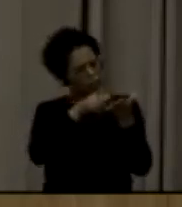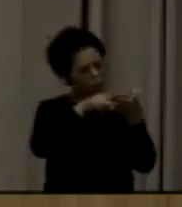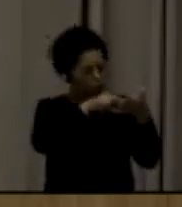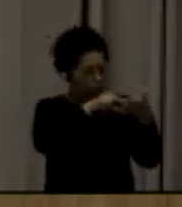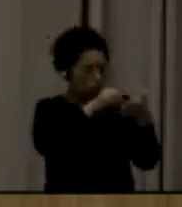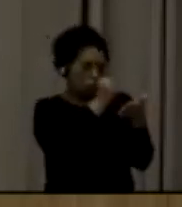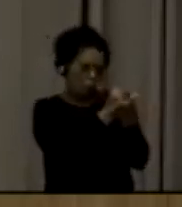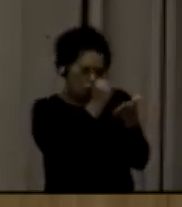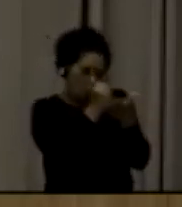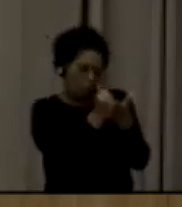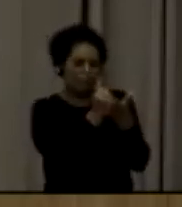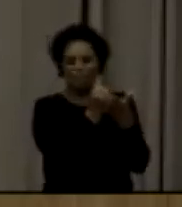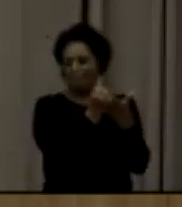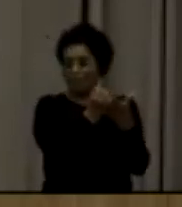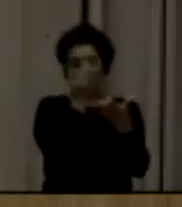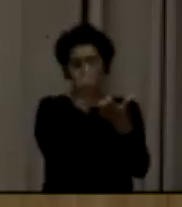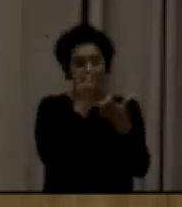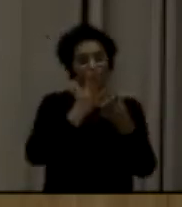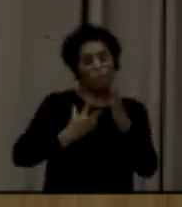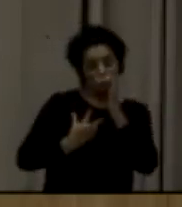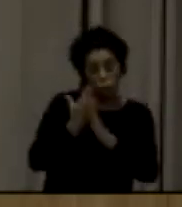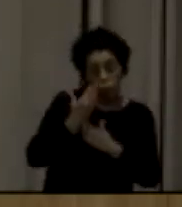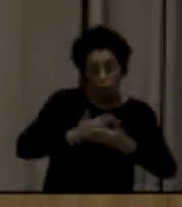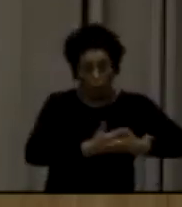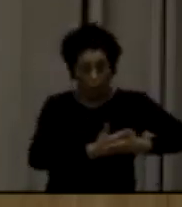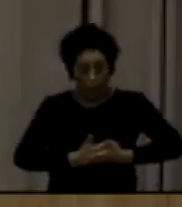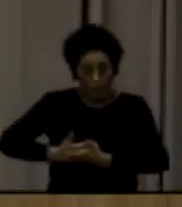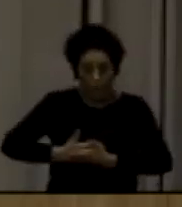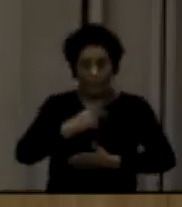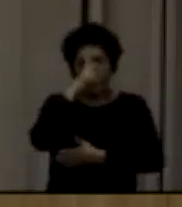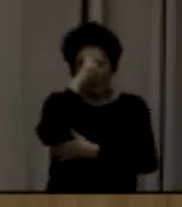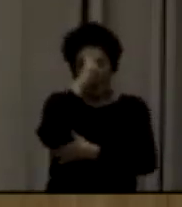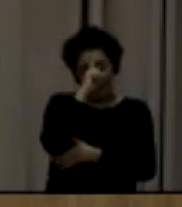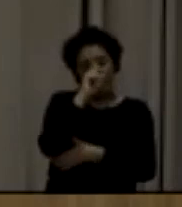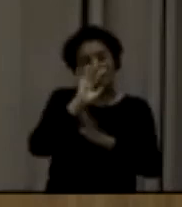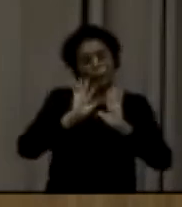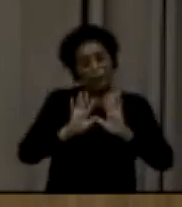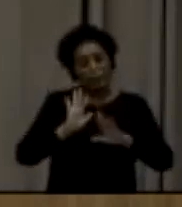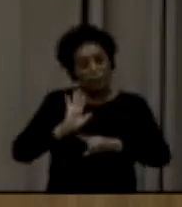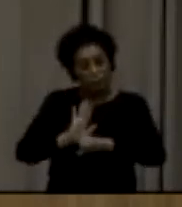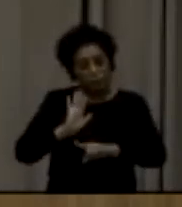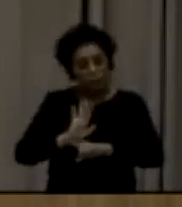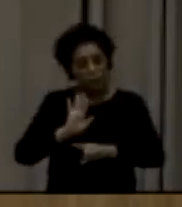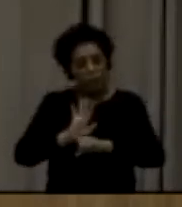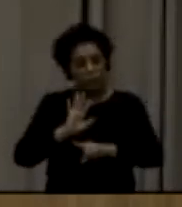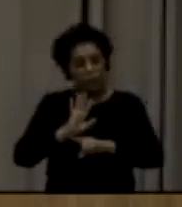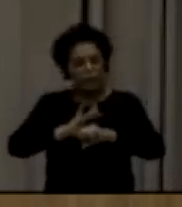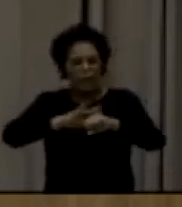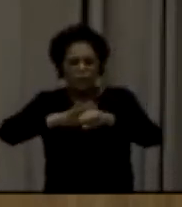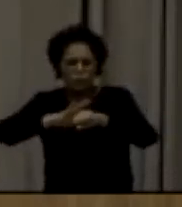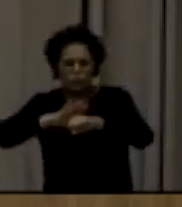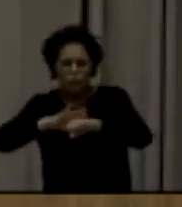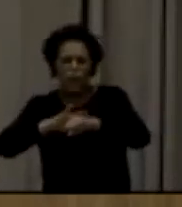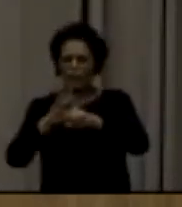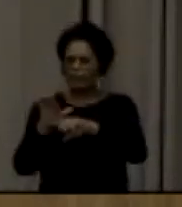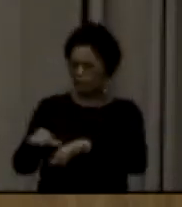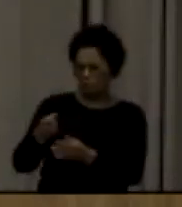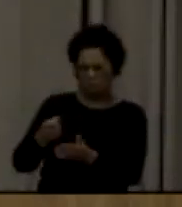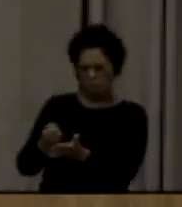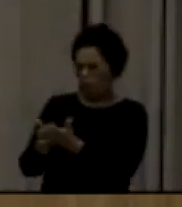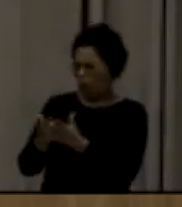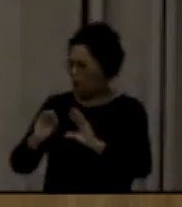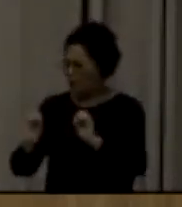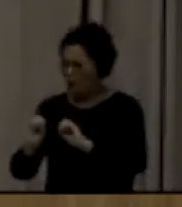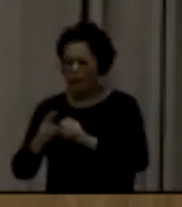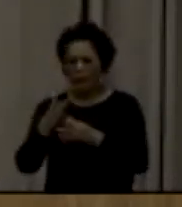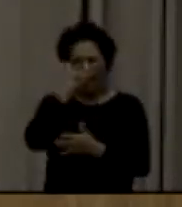y maternidad bueno Nosotros le cubrimos hasta aquí o estas enfermedades no se las cubrimos Y dónde llega el paciente al final cuando se